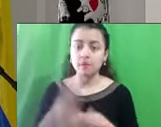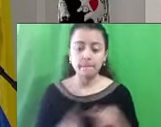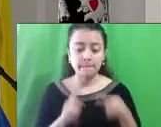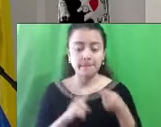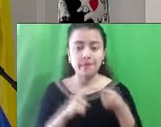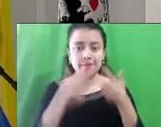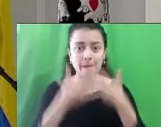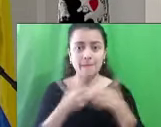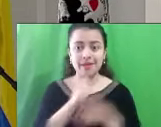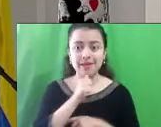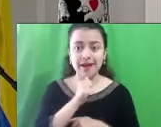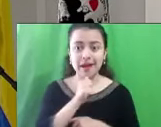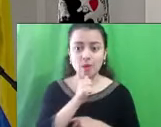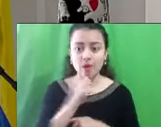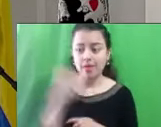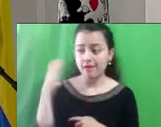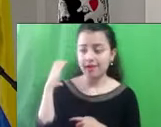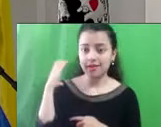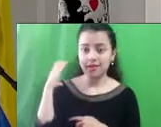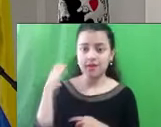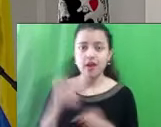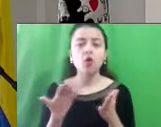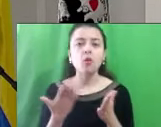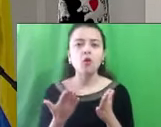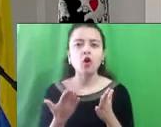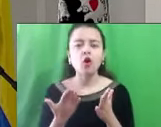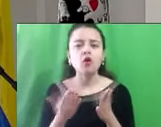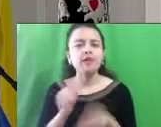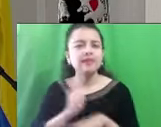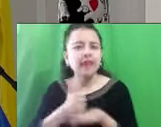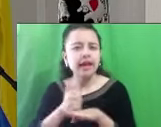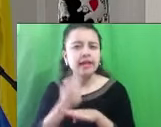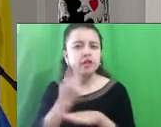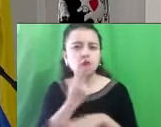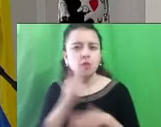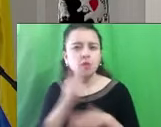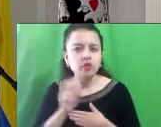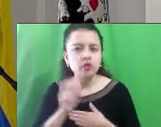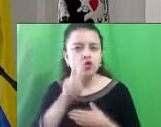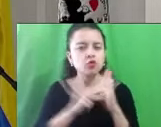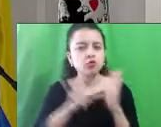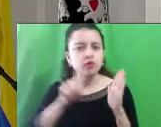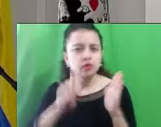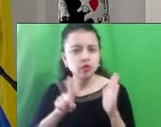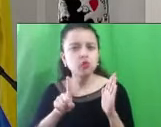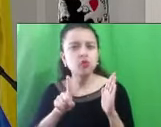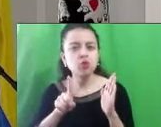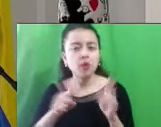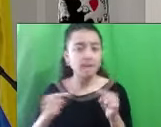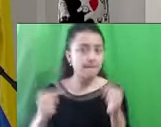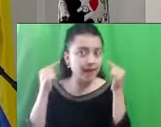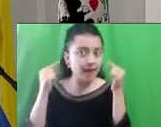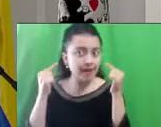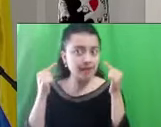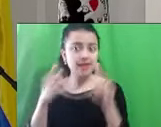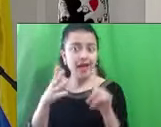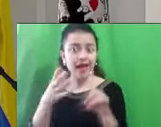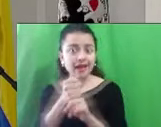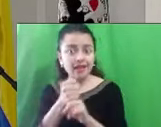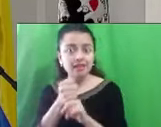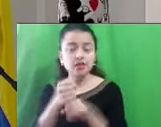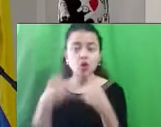las gestiones y los planes de trabajo que se realizaron en el año 2021, sus metas, los alcances y todo lo que